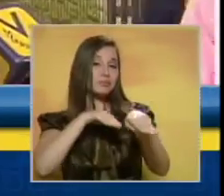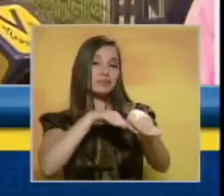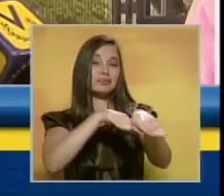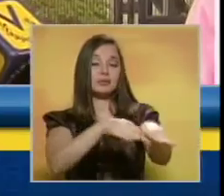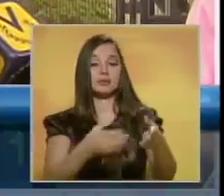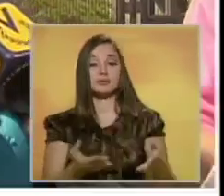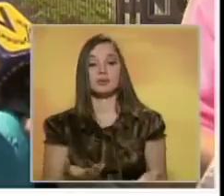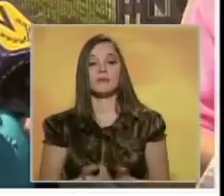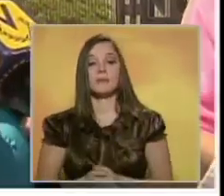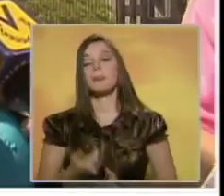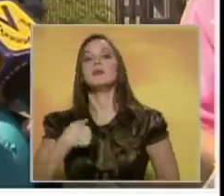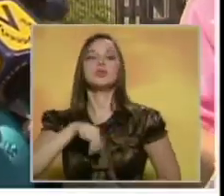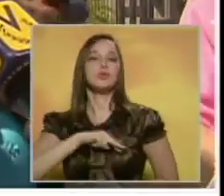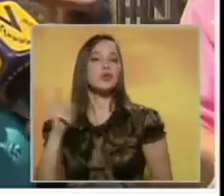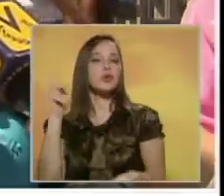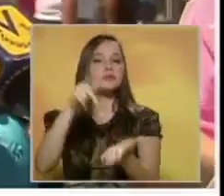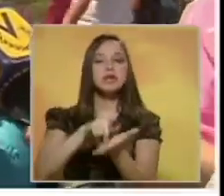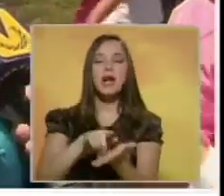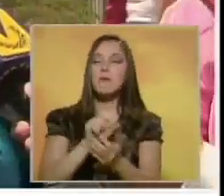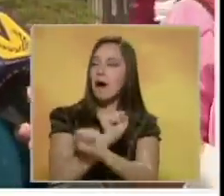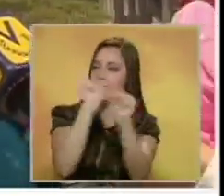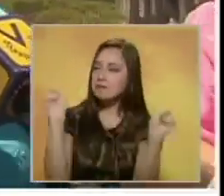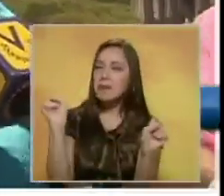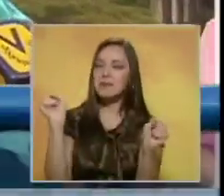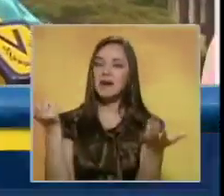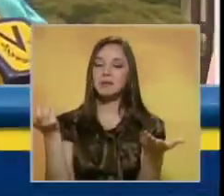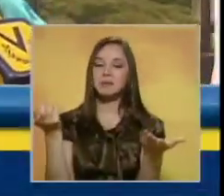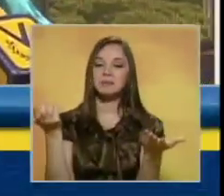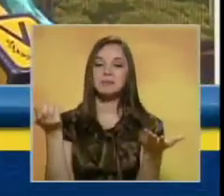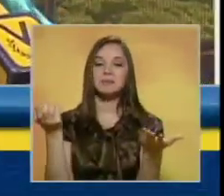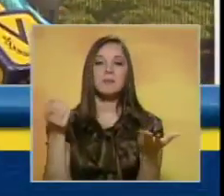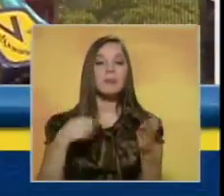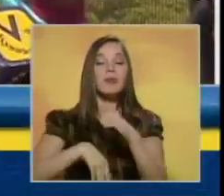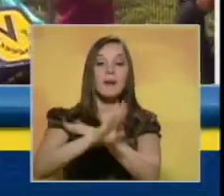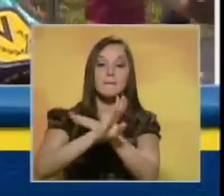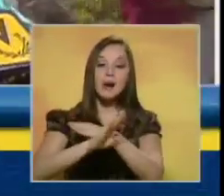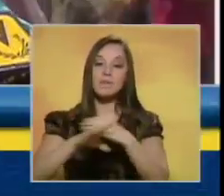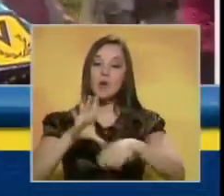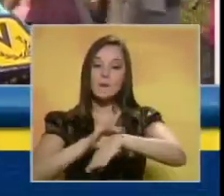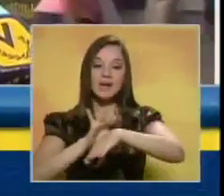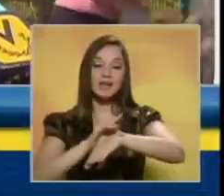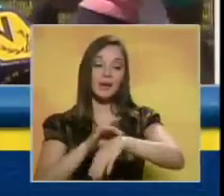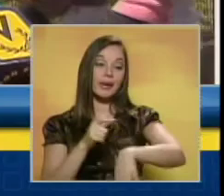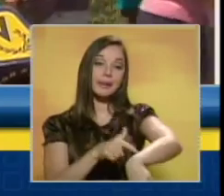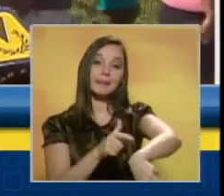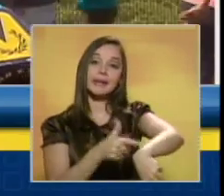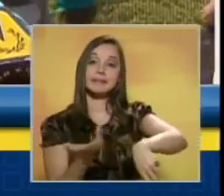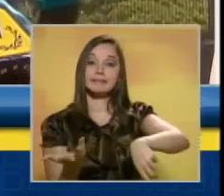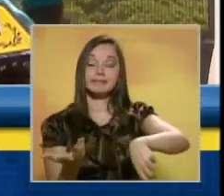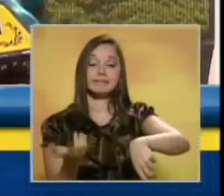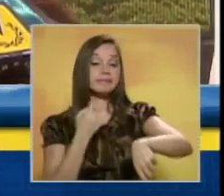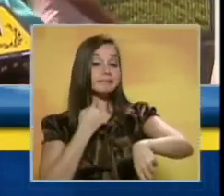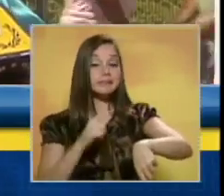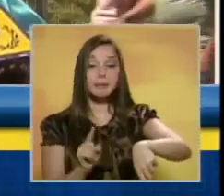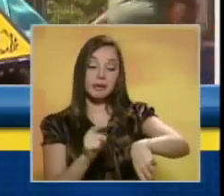Nosotros estamos llegando, pensamos que llegábamos temprano que vamos para el médico, mira, ya se nos pasó